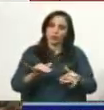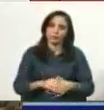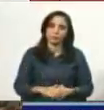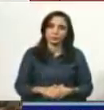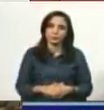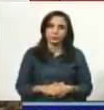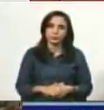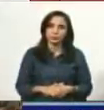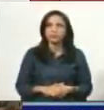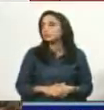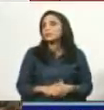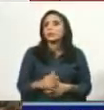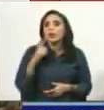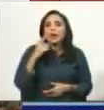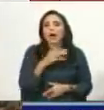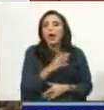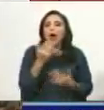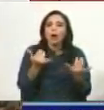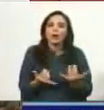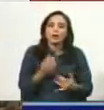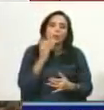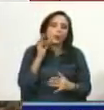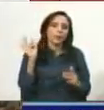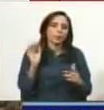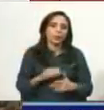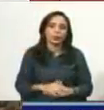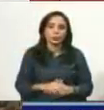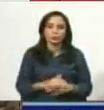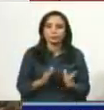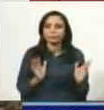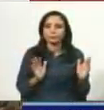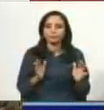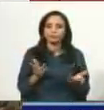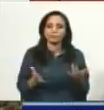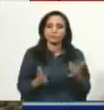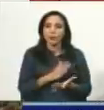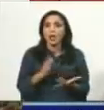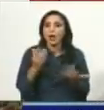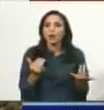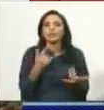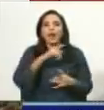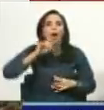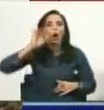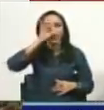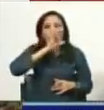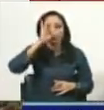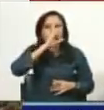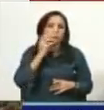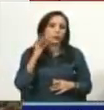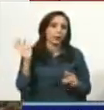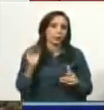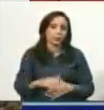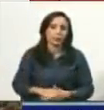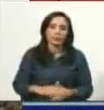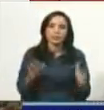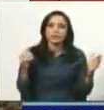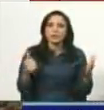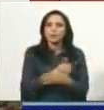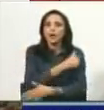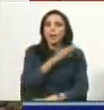Ahí están ahorita con el tema, por ejemplo, pongo el caso de los pernil. El pernil que